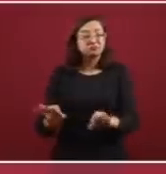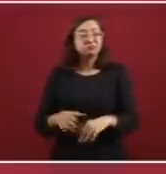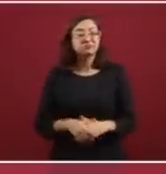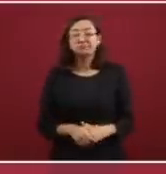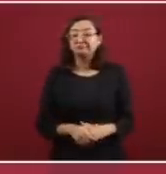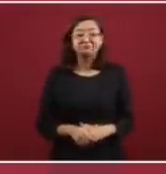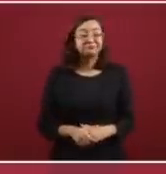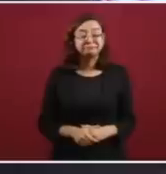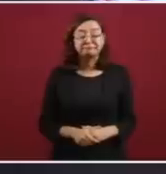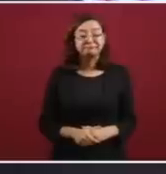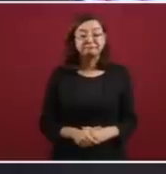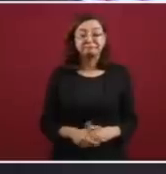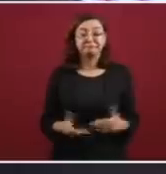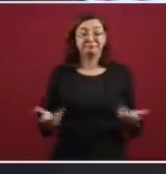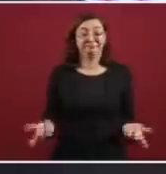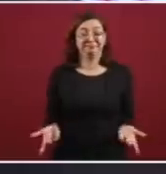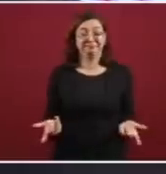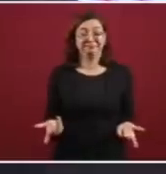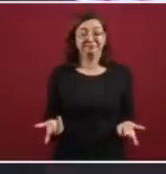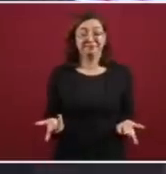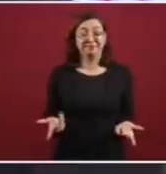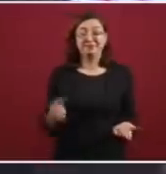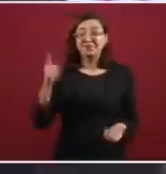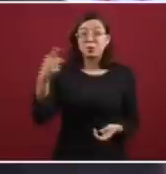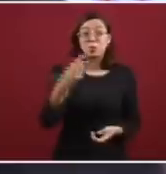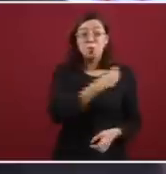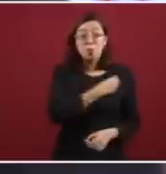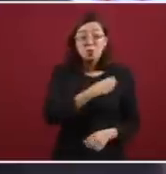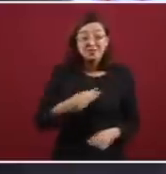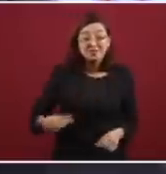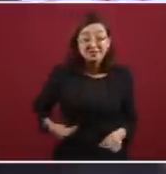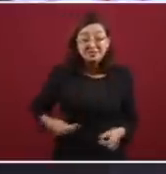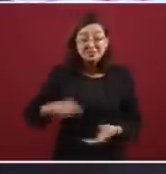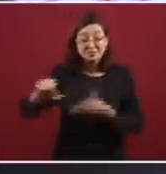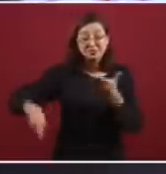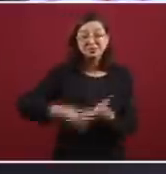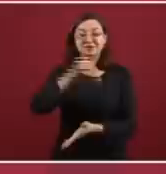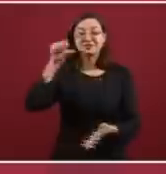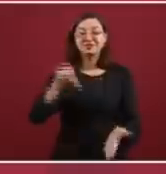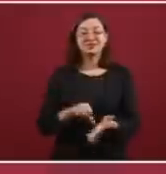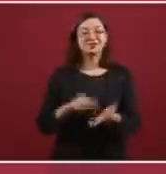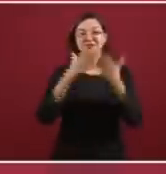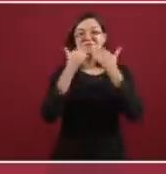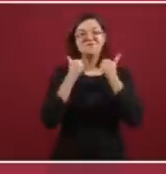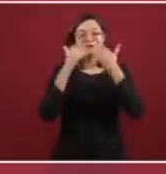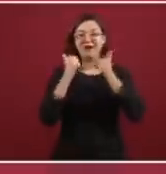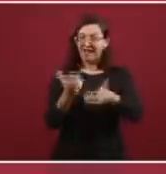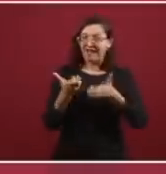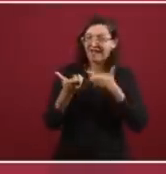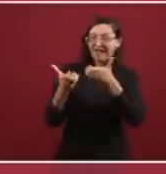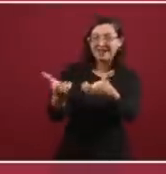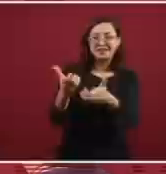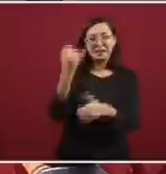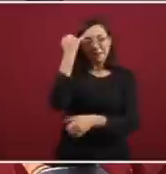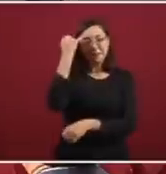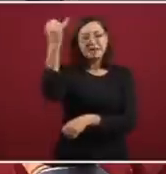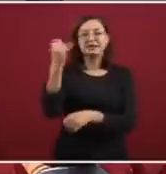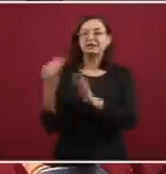Y estoy hablando de la cabecera municipal. Imagínense las comunidades.